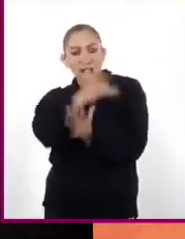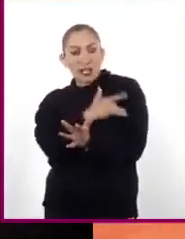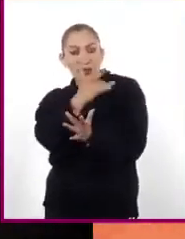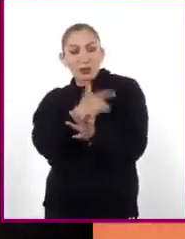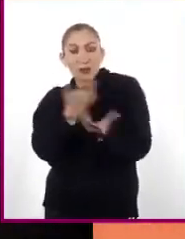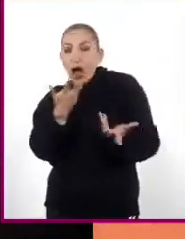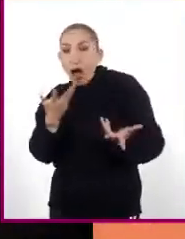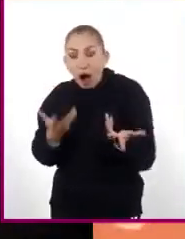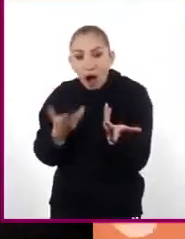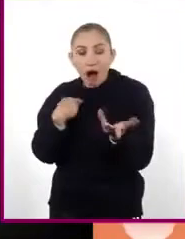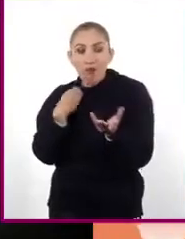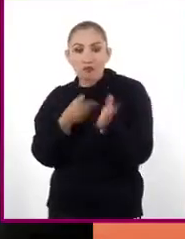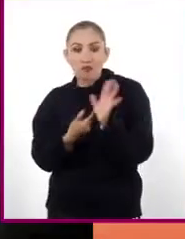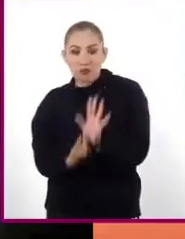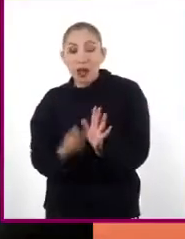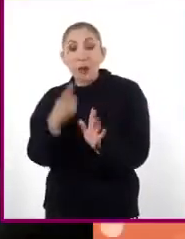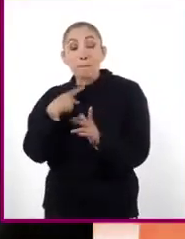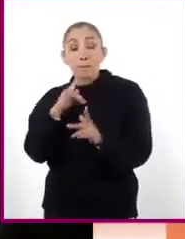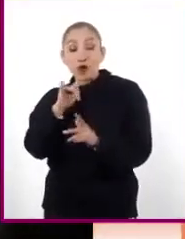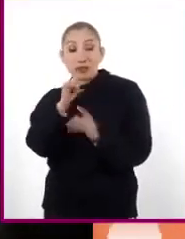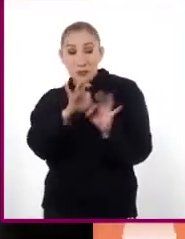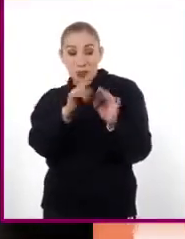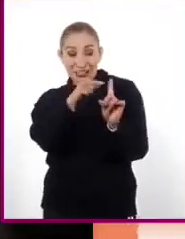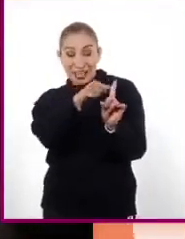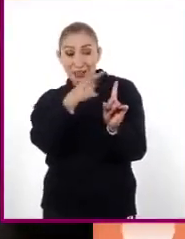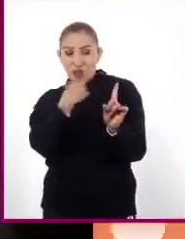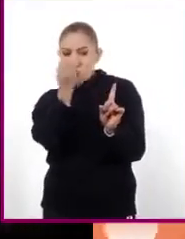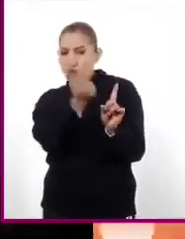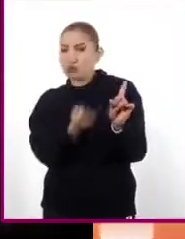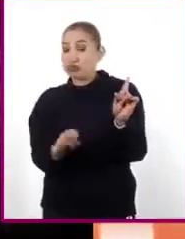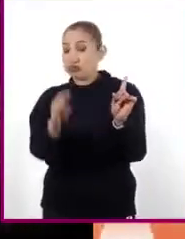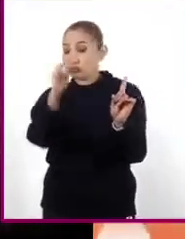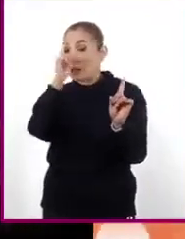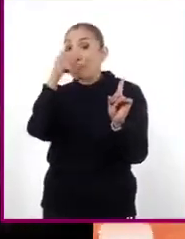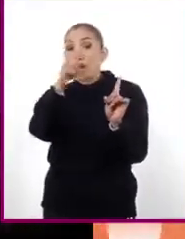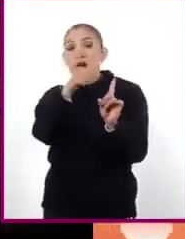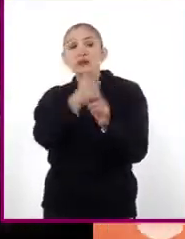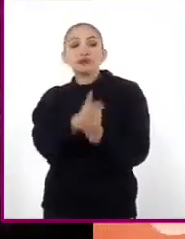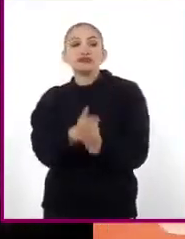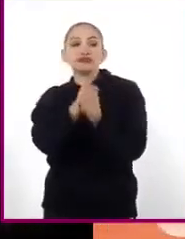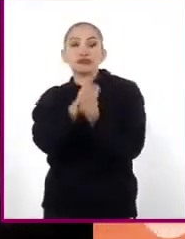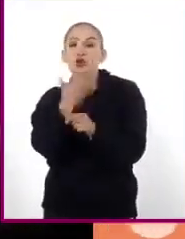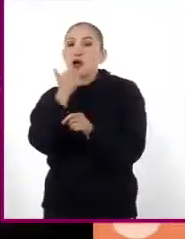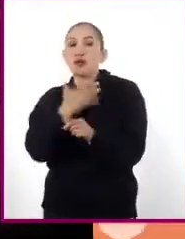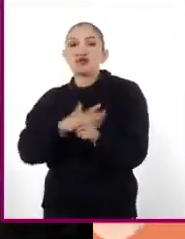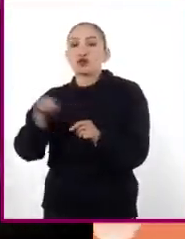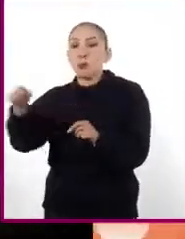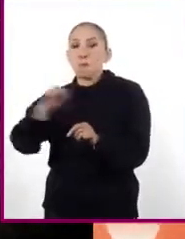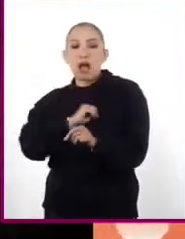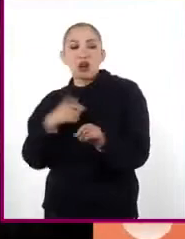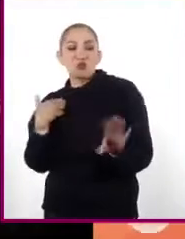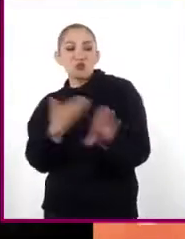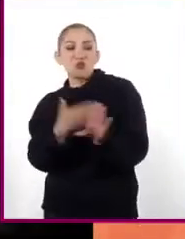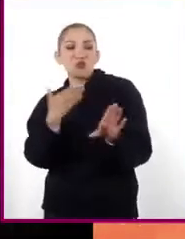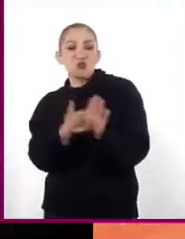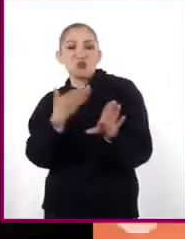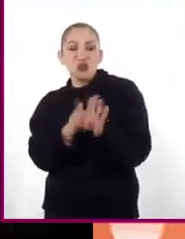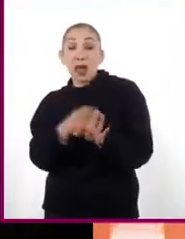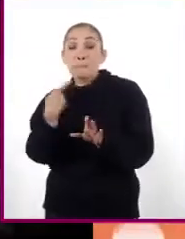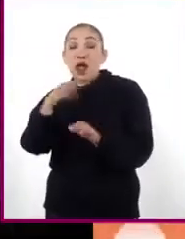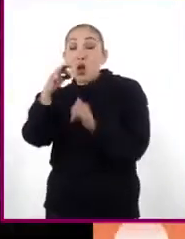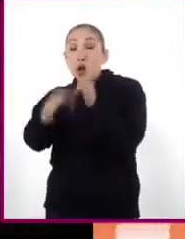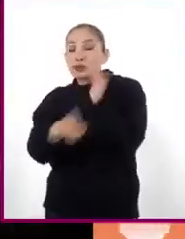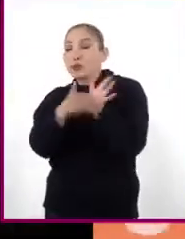y reacciones. Así el protagonista es un ser virtuoso, pero es víctima de las injusticias de un villano. Sin embargo,